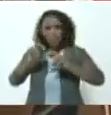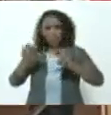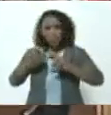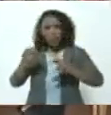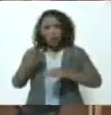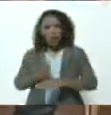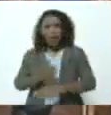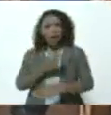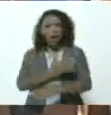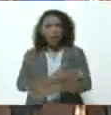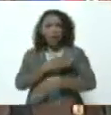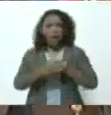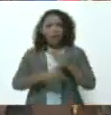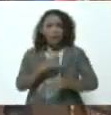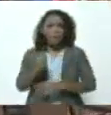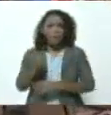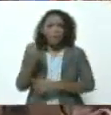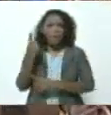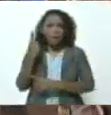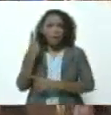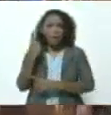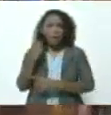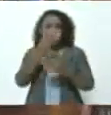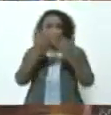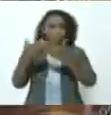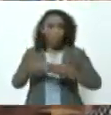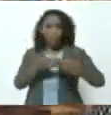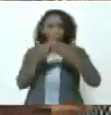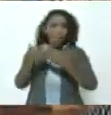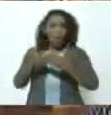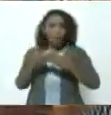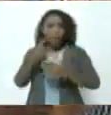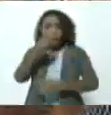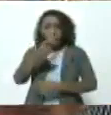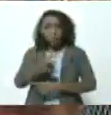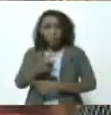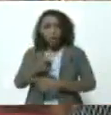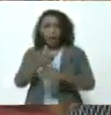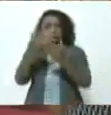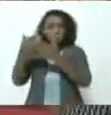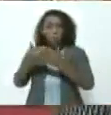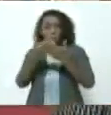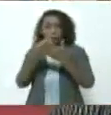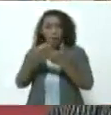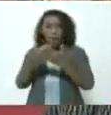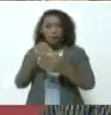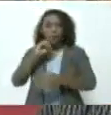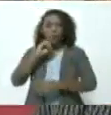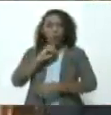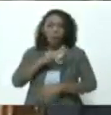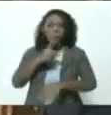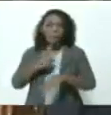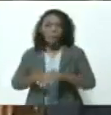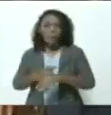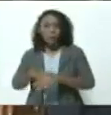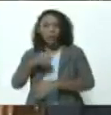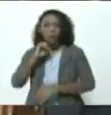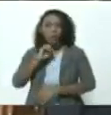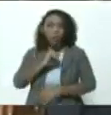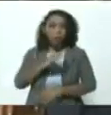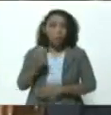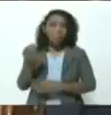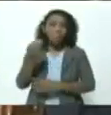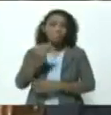de hacer los primeros estudios del personaje, estudiar la historia, el momento histórico, que además había